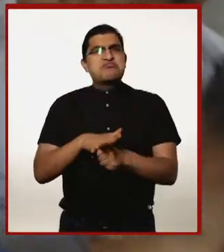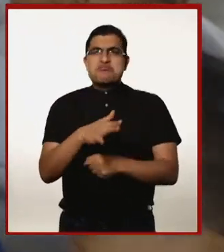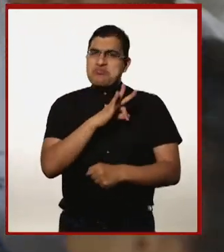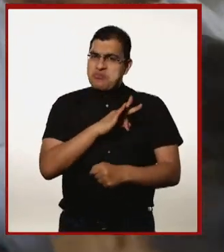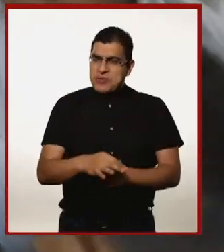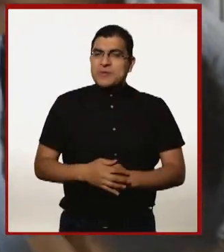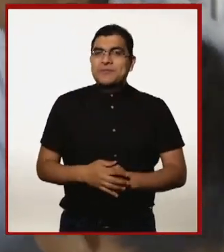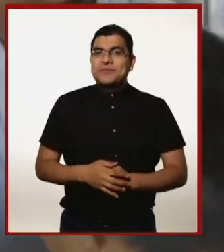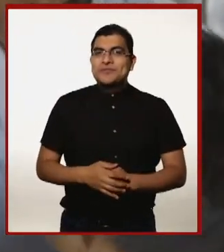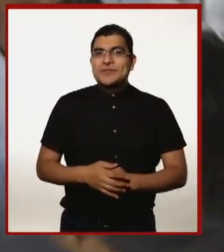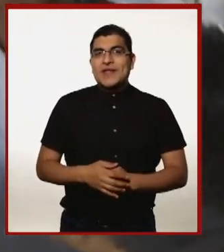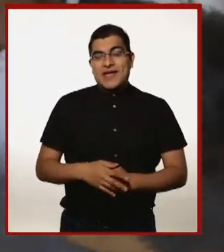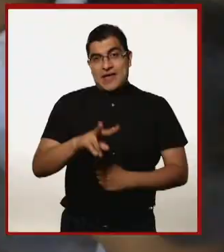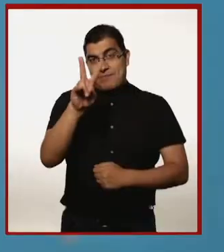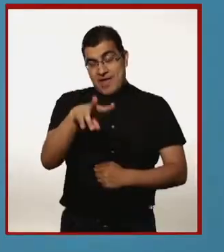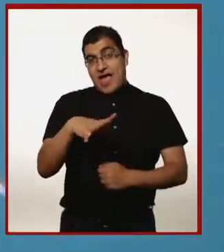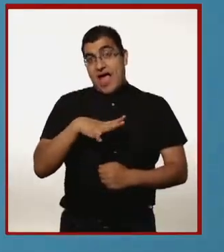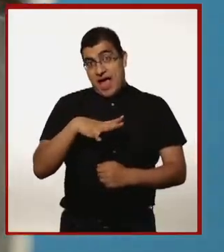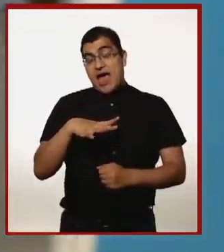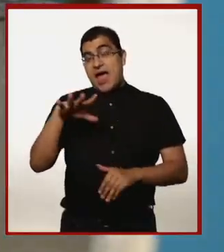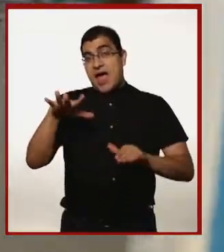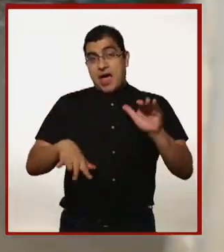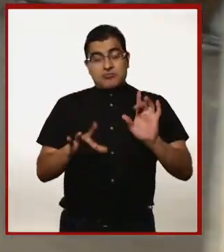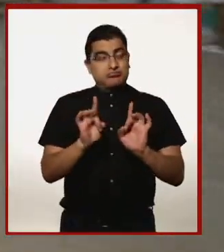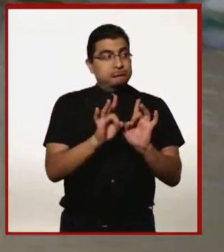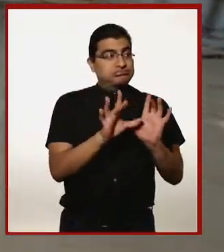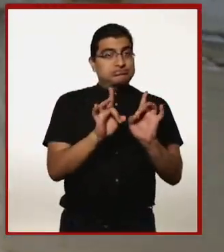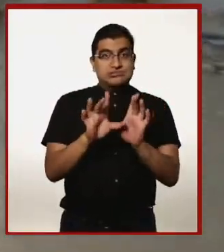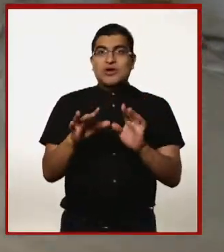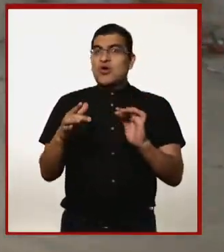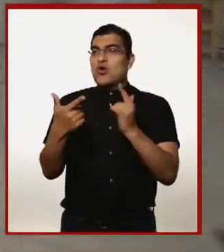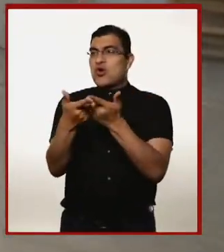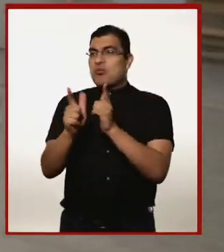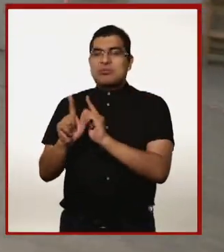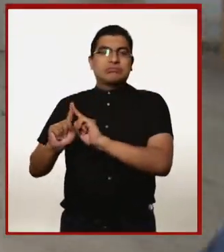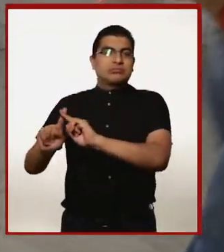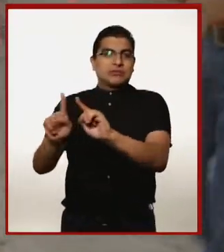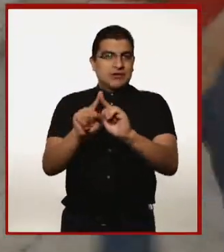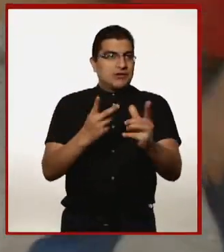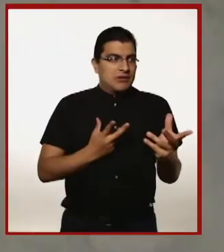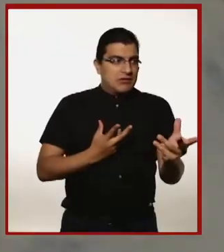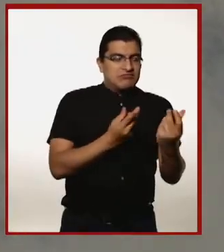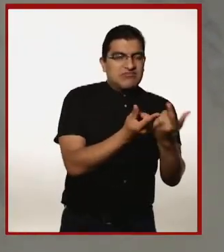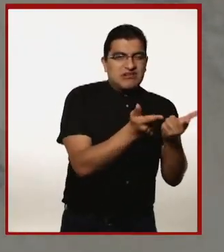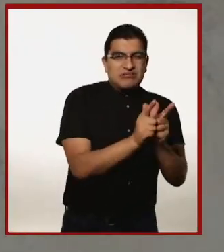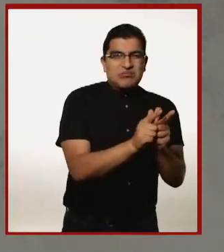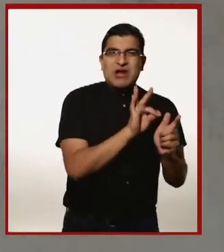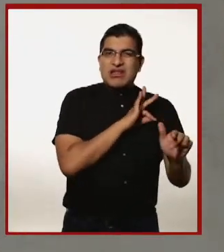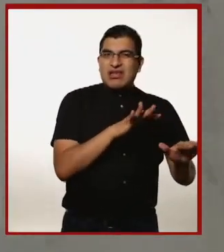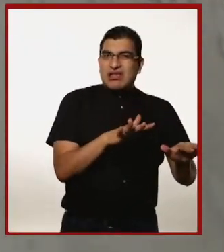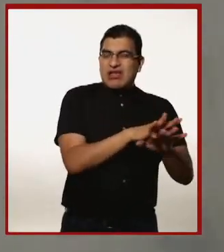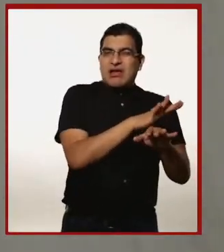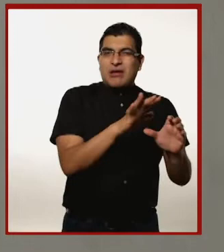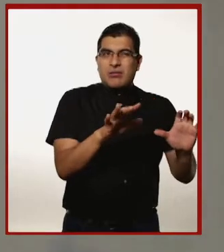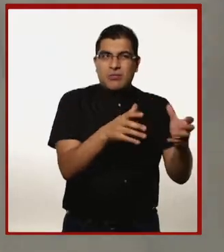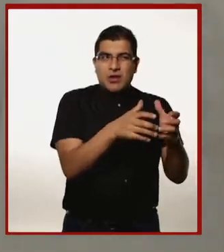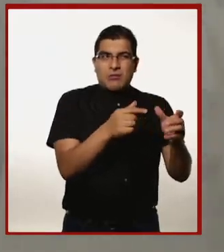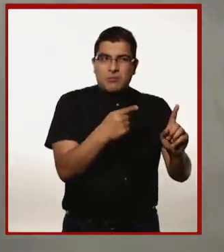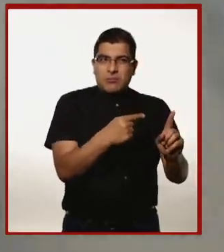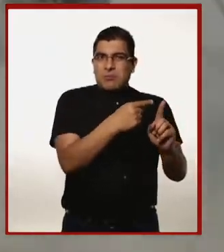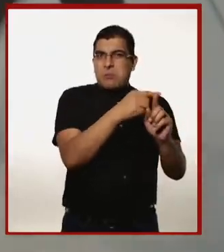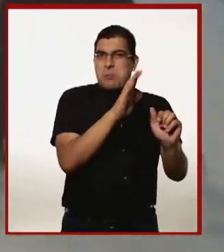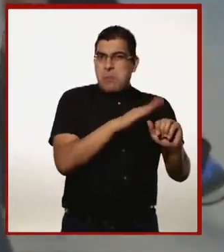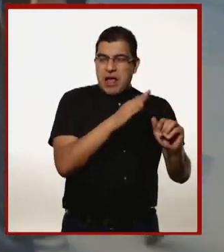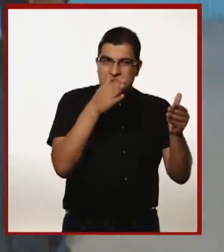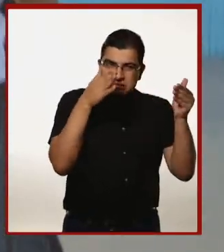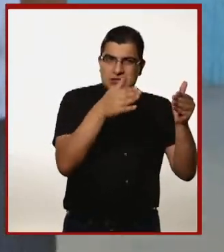necesidades. Entonces, ciertamente hay momentos en los que los grupos a los que pertenecemos pueden ir teniendo mucha